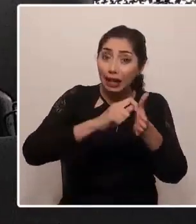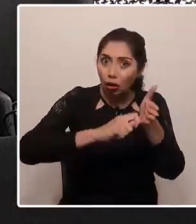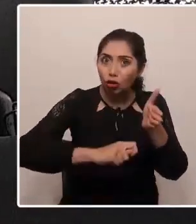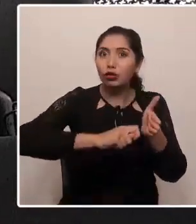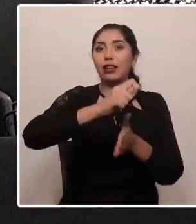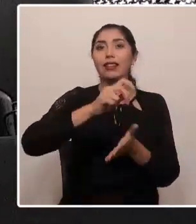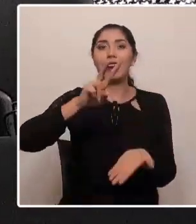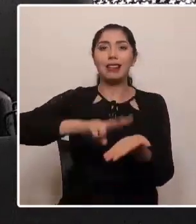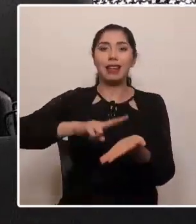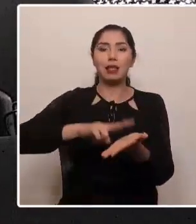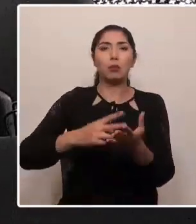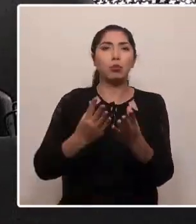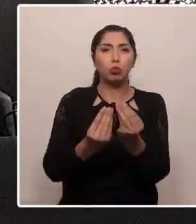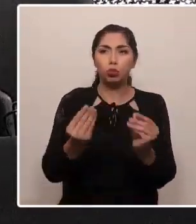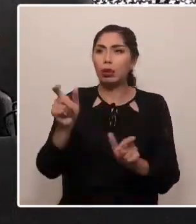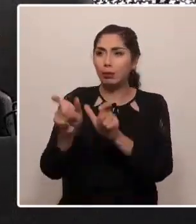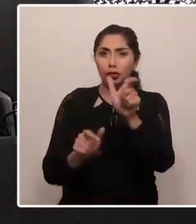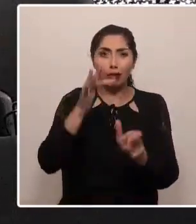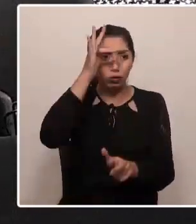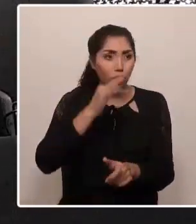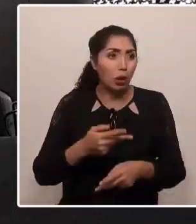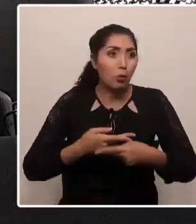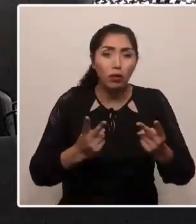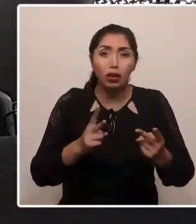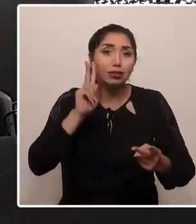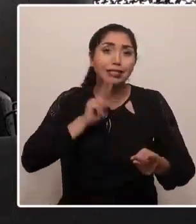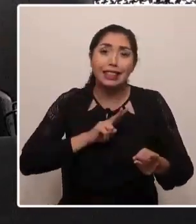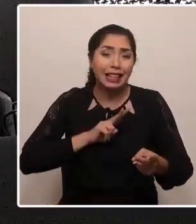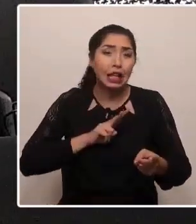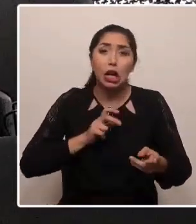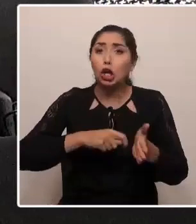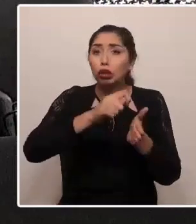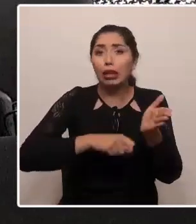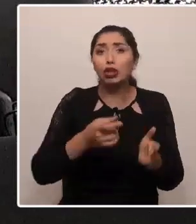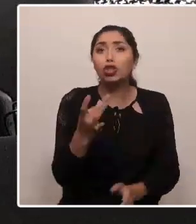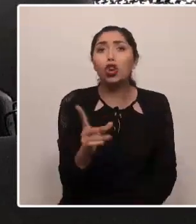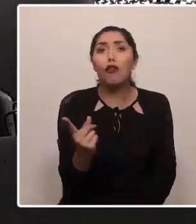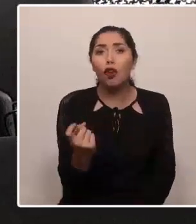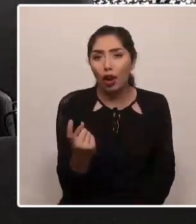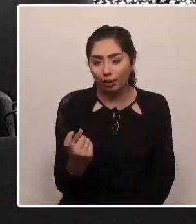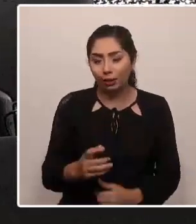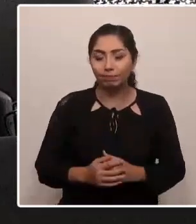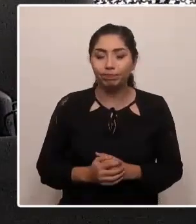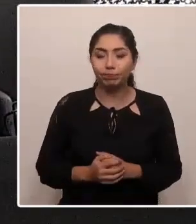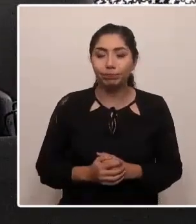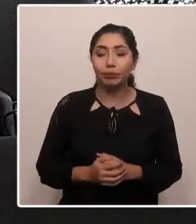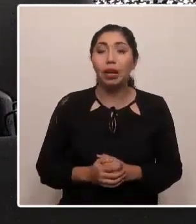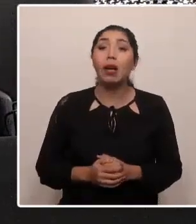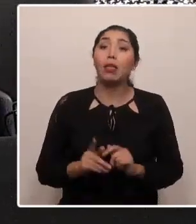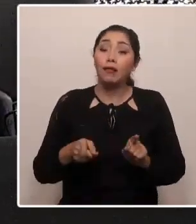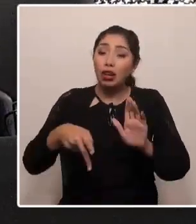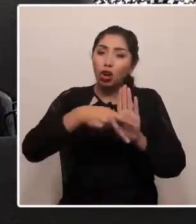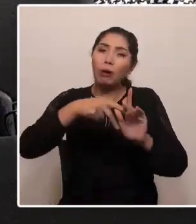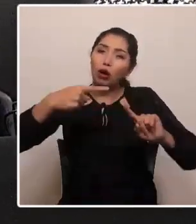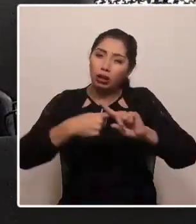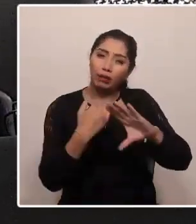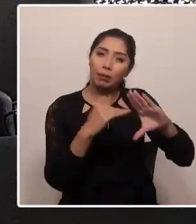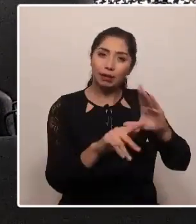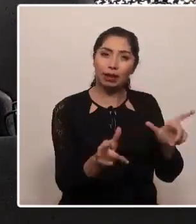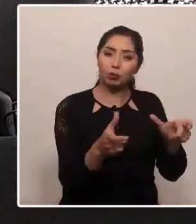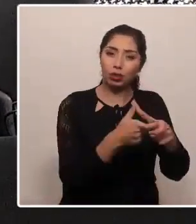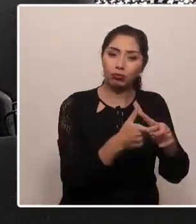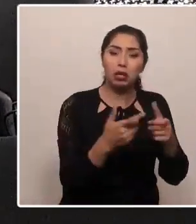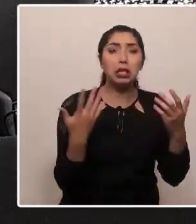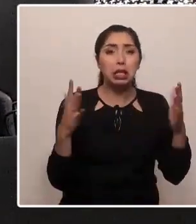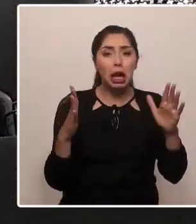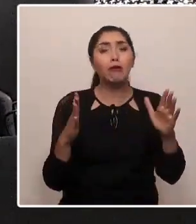funcionarios públicos que están honorarios. Pero esta norma y su articulado debe volver a la comisión para ser mejorada. Celebro el derecho al cuidado, al